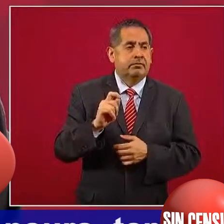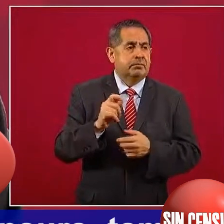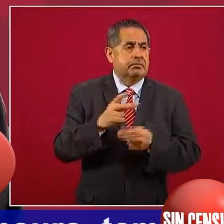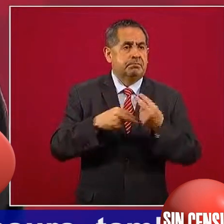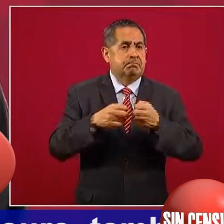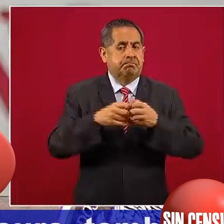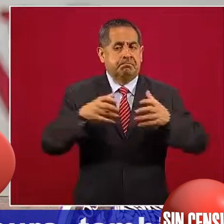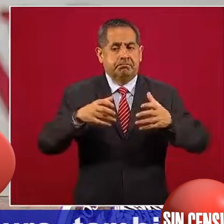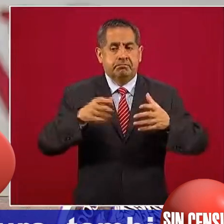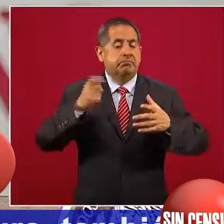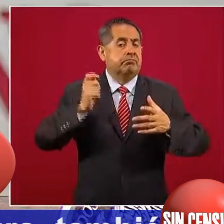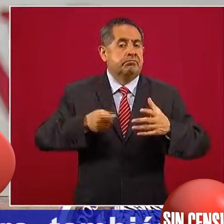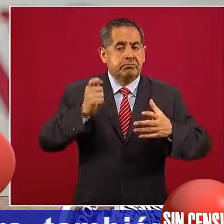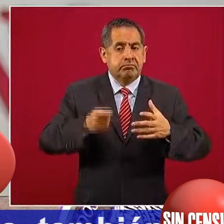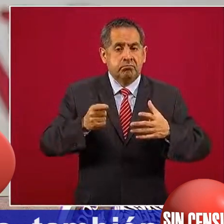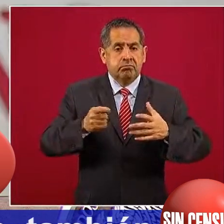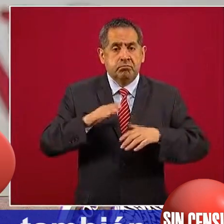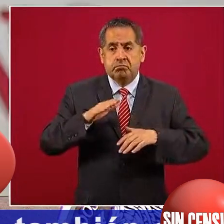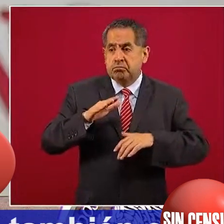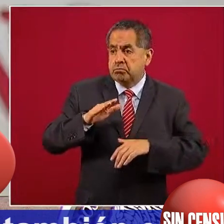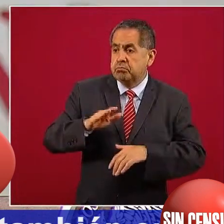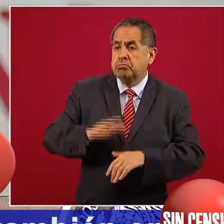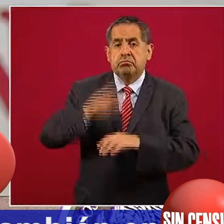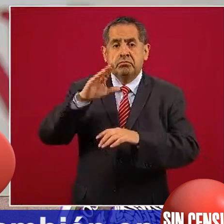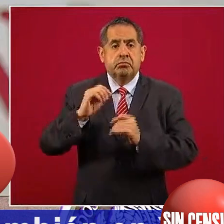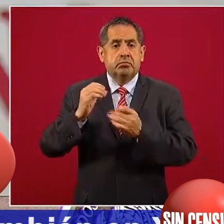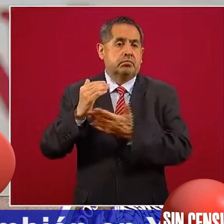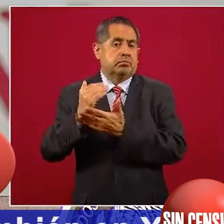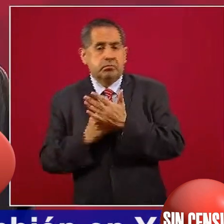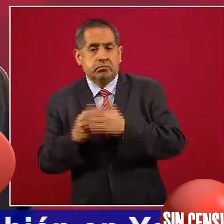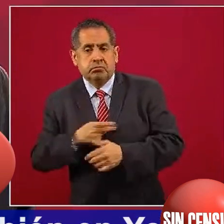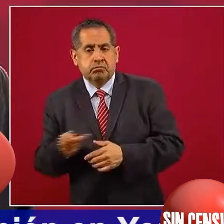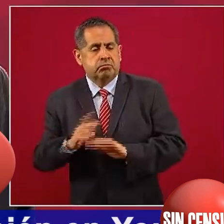significa más o menos pobreza.